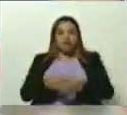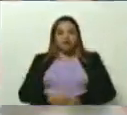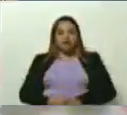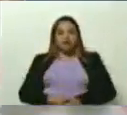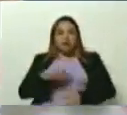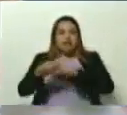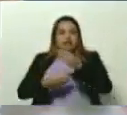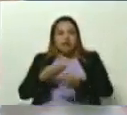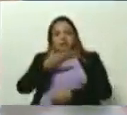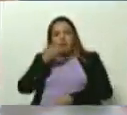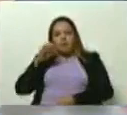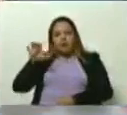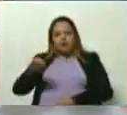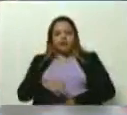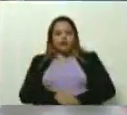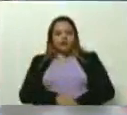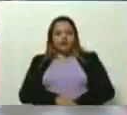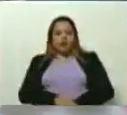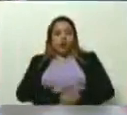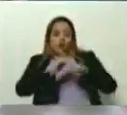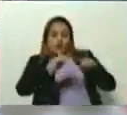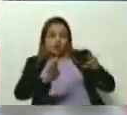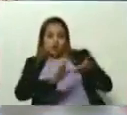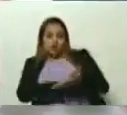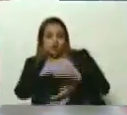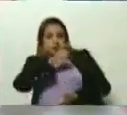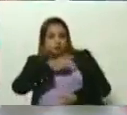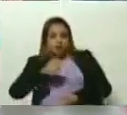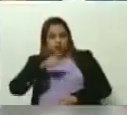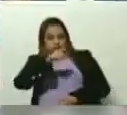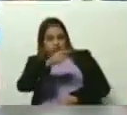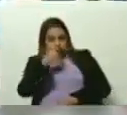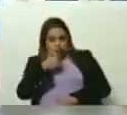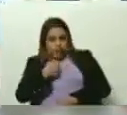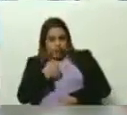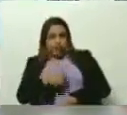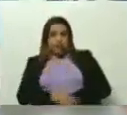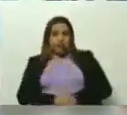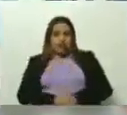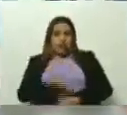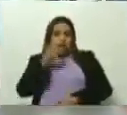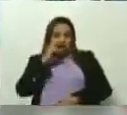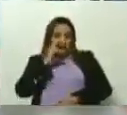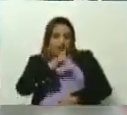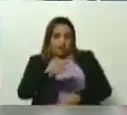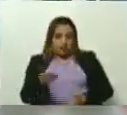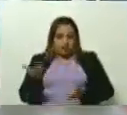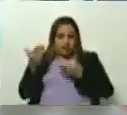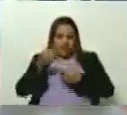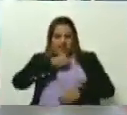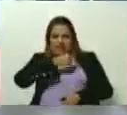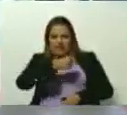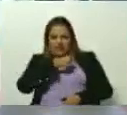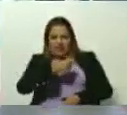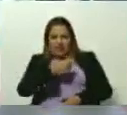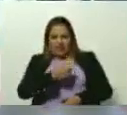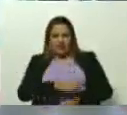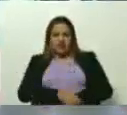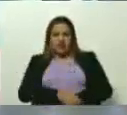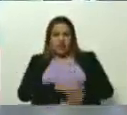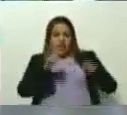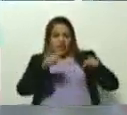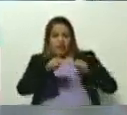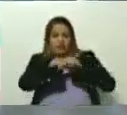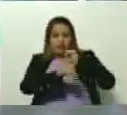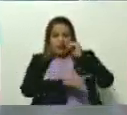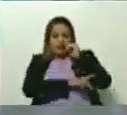un mejor país. Ahora bien, a propósito de este pueblo que usted está mencionando y que están viendo las imágenes, están viendo su entrevista de que aquí en el Parque de